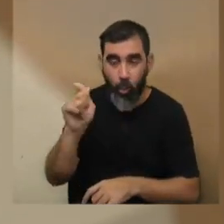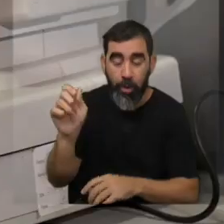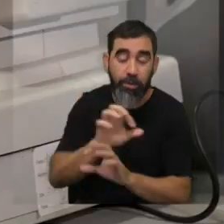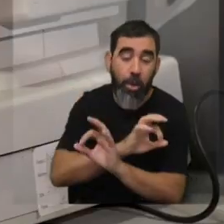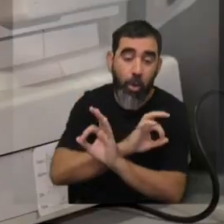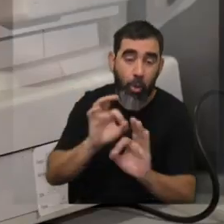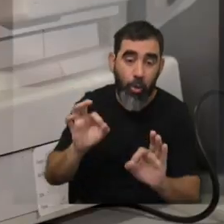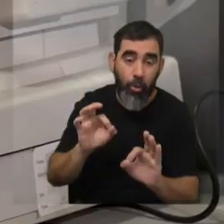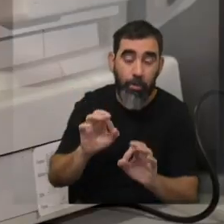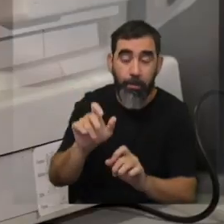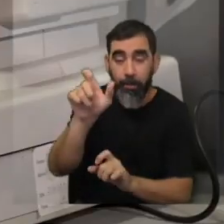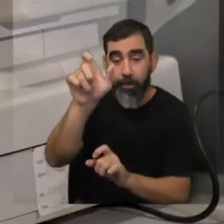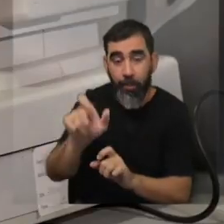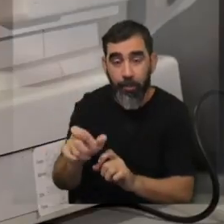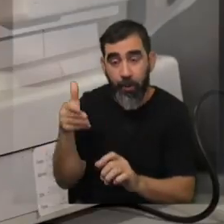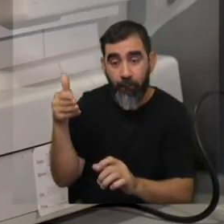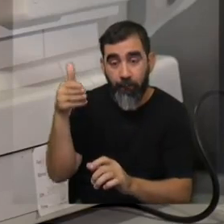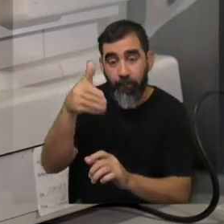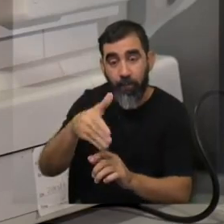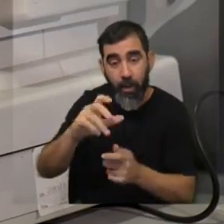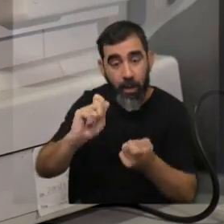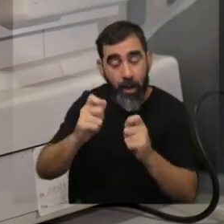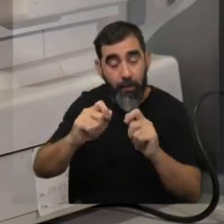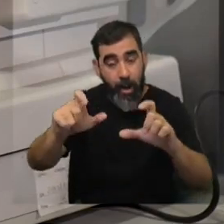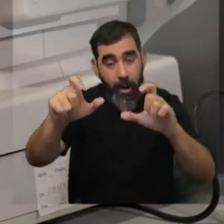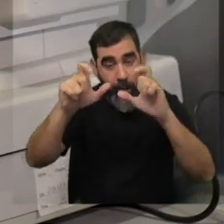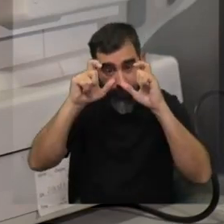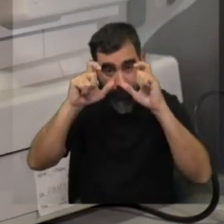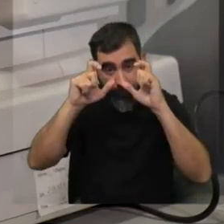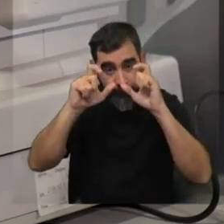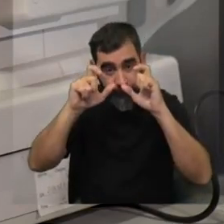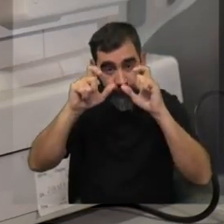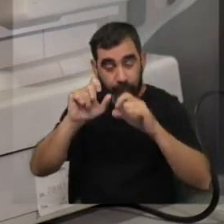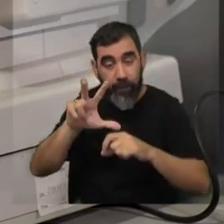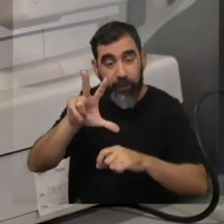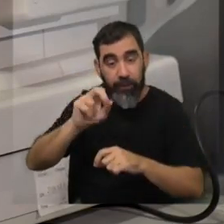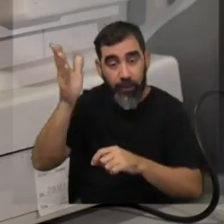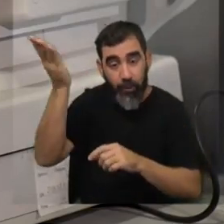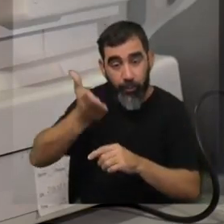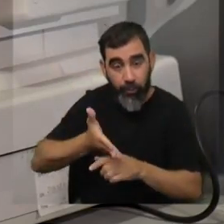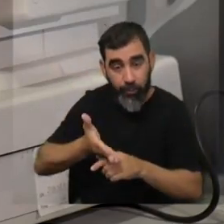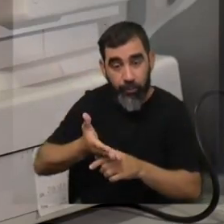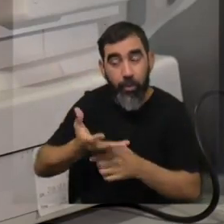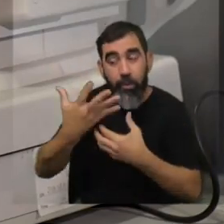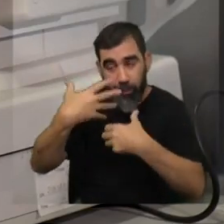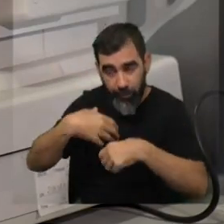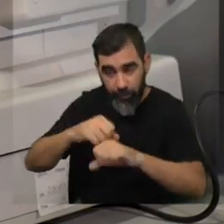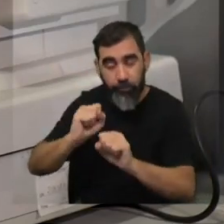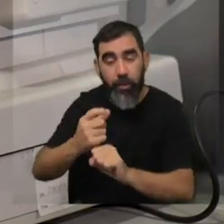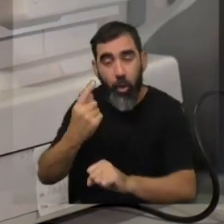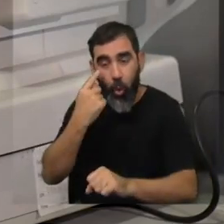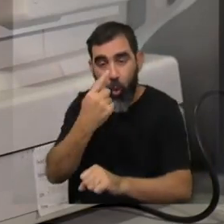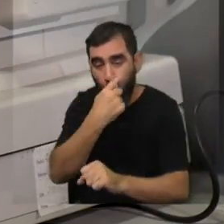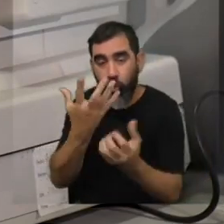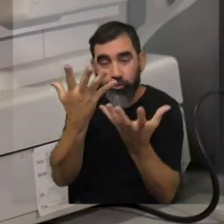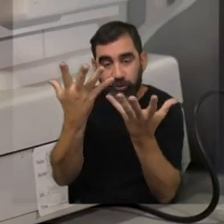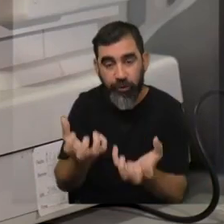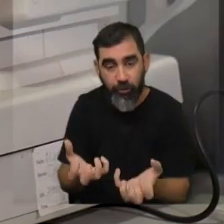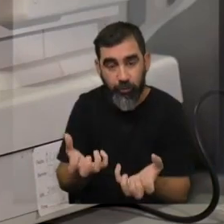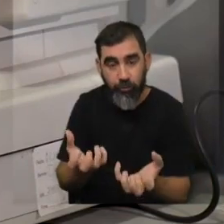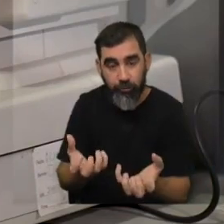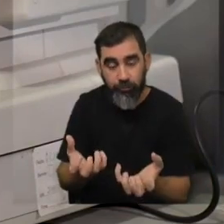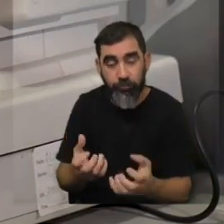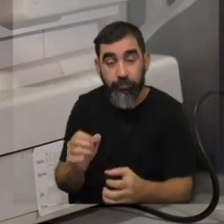cuando el paciente concurre hasta para cambiar los lentes, en el 30% de los casos se detecta que hay síntomas de ojo seco. Estamos hablando de un tercio